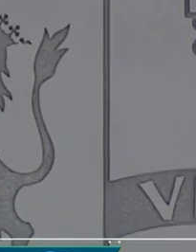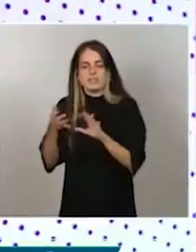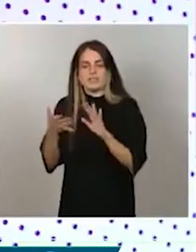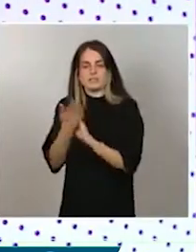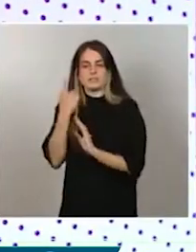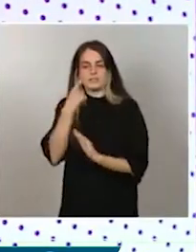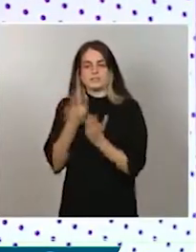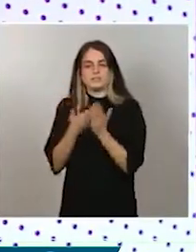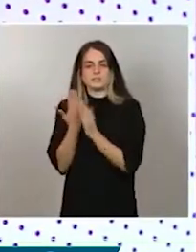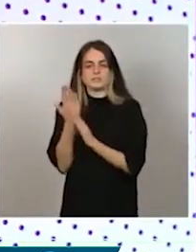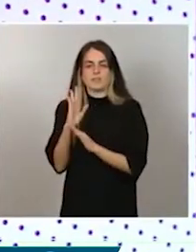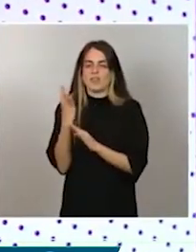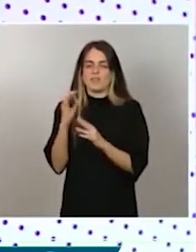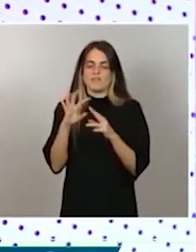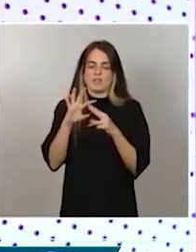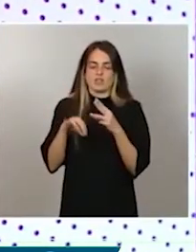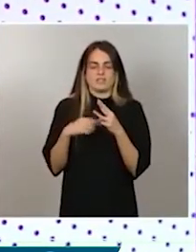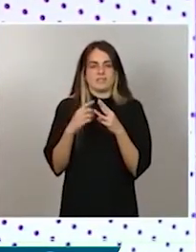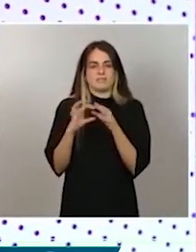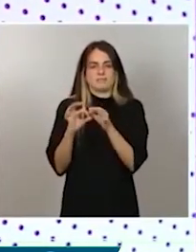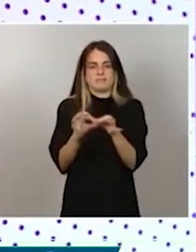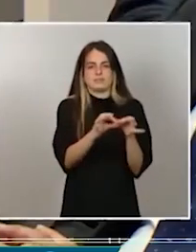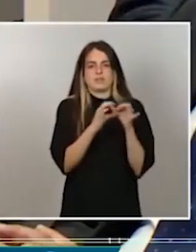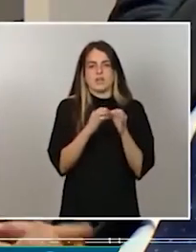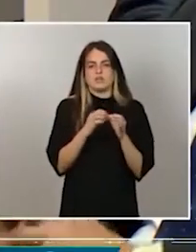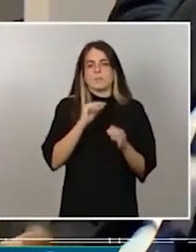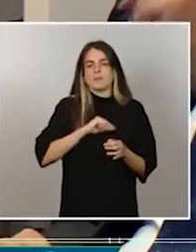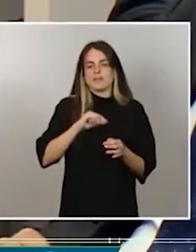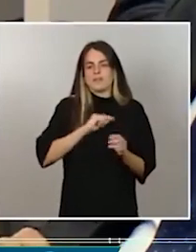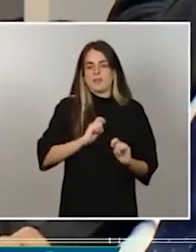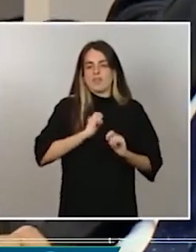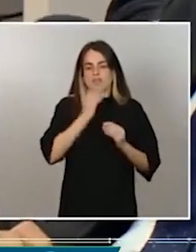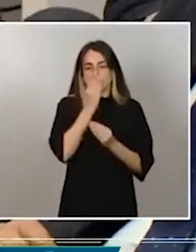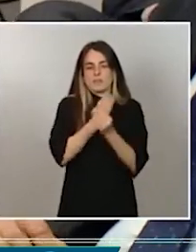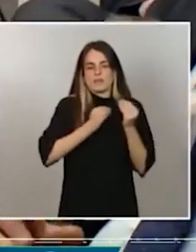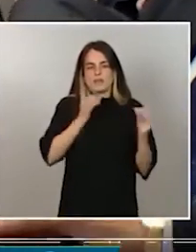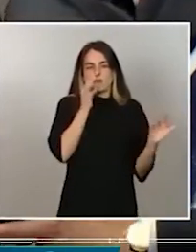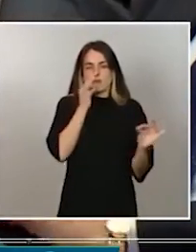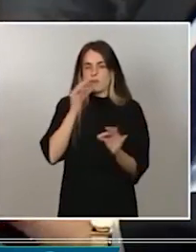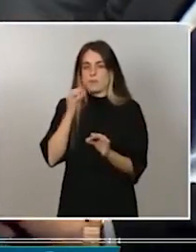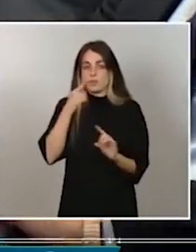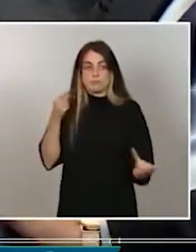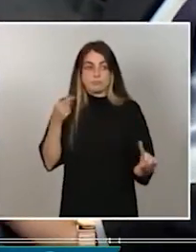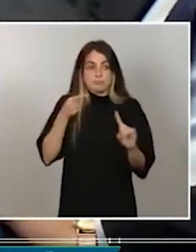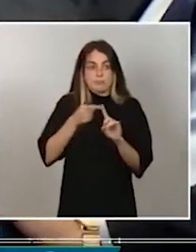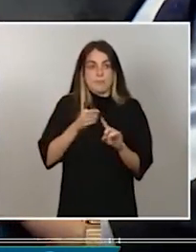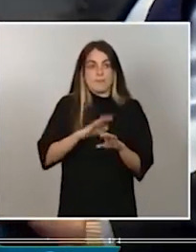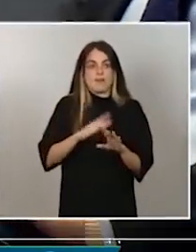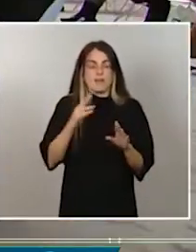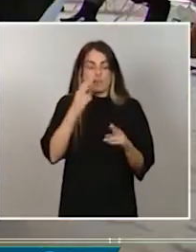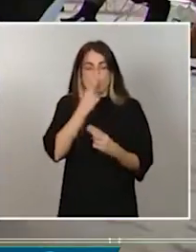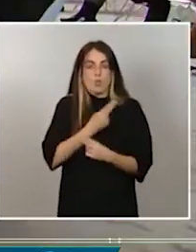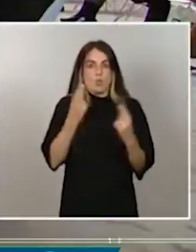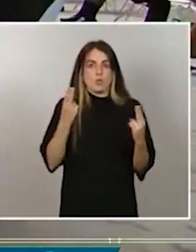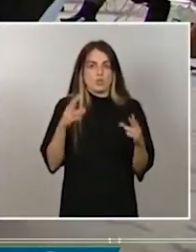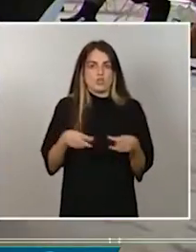realidad de la izquierda europea y, por supuesto, de todo lo que está a la derecha de la izquierda. No hay grandes partidos ahora mismo ni países en el viejo continente que